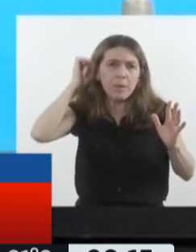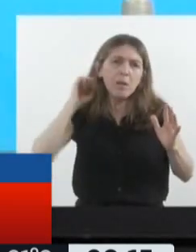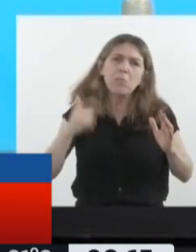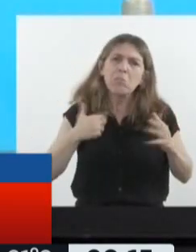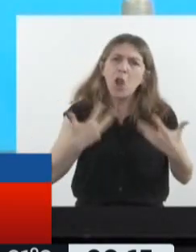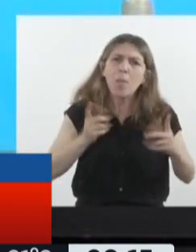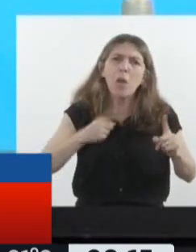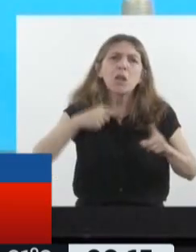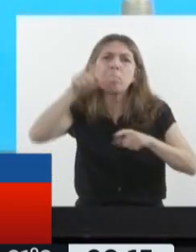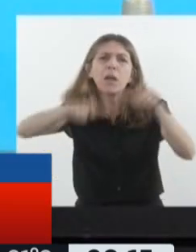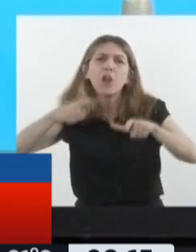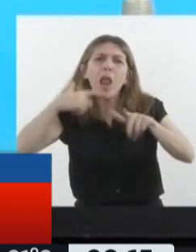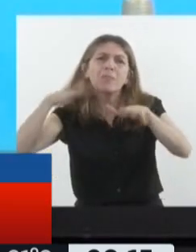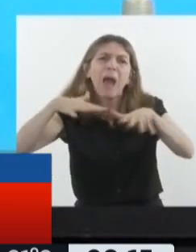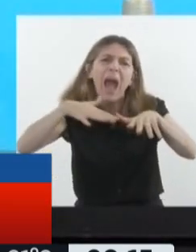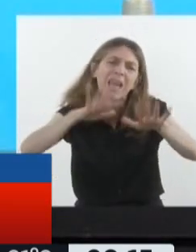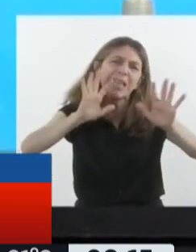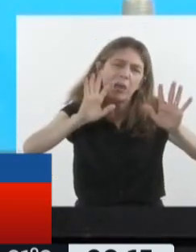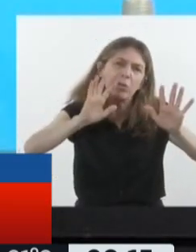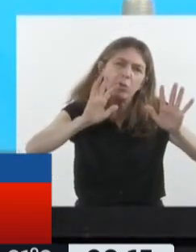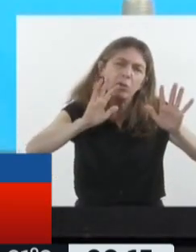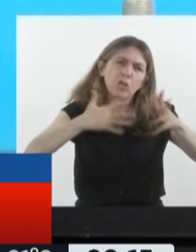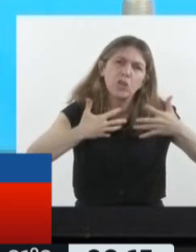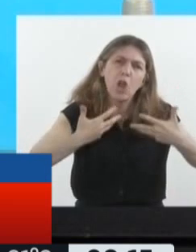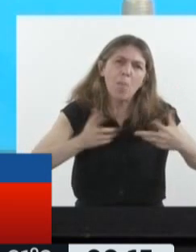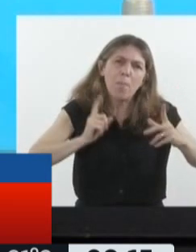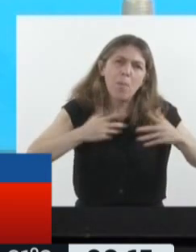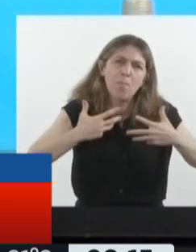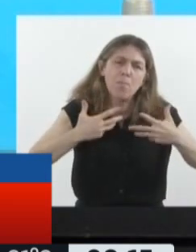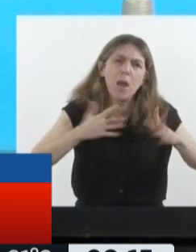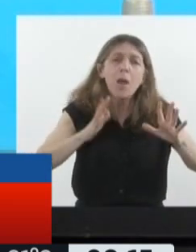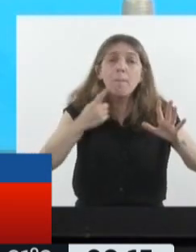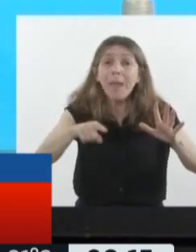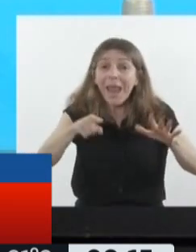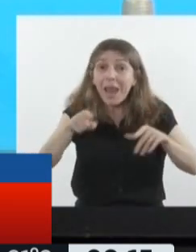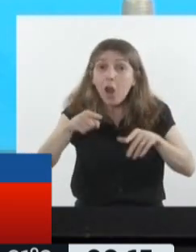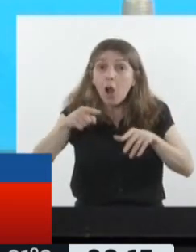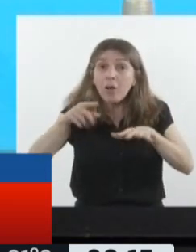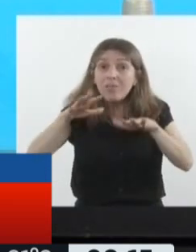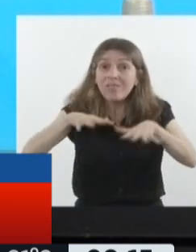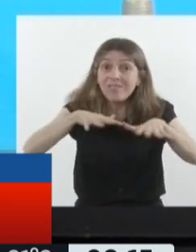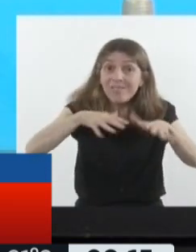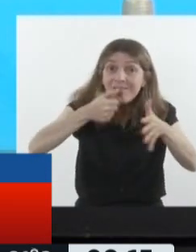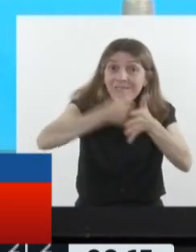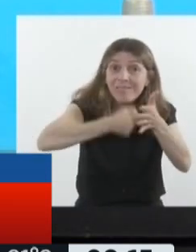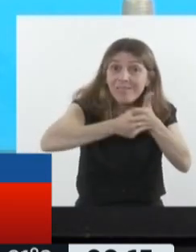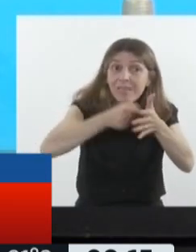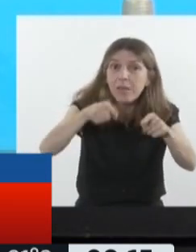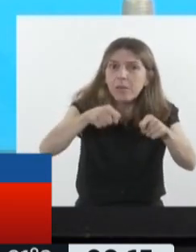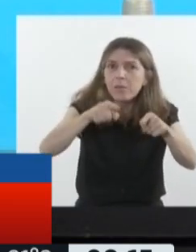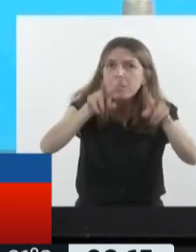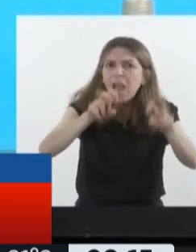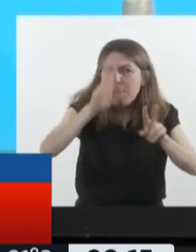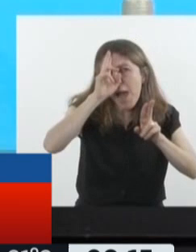que la gente se manifieste, pero toda manifestación debe encauzarse en términos